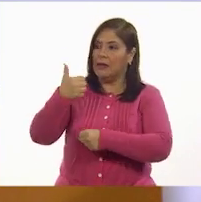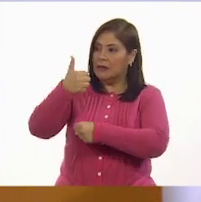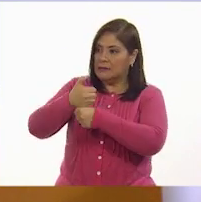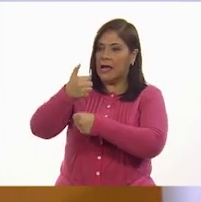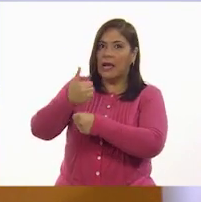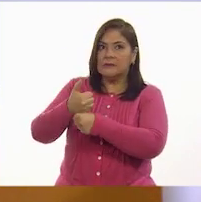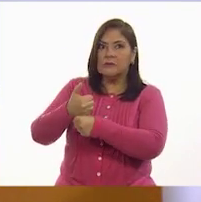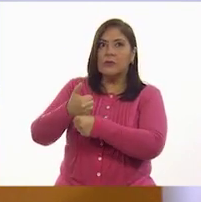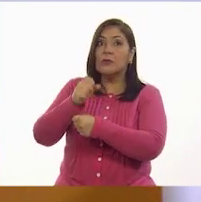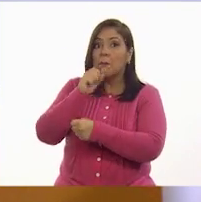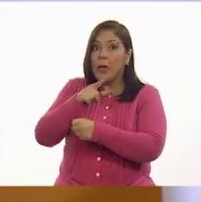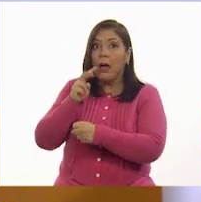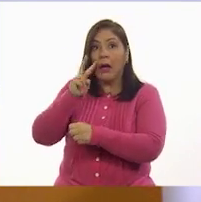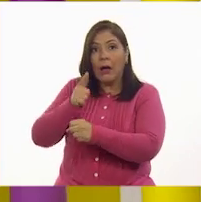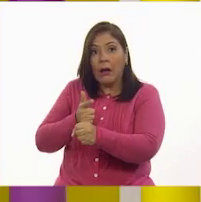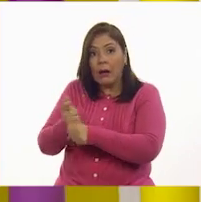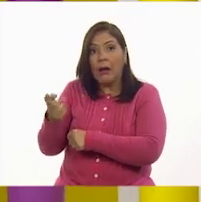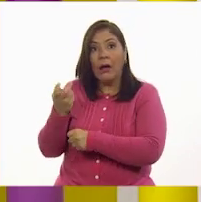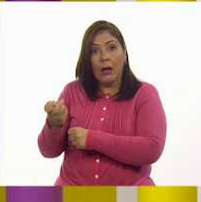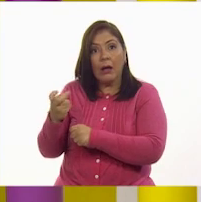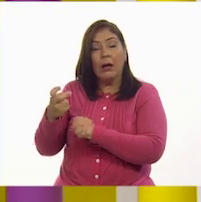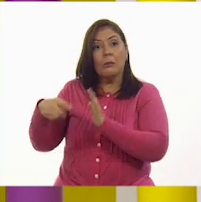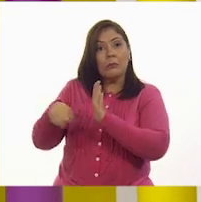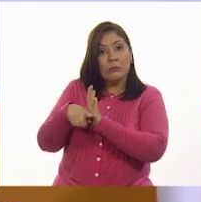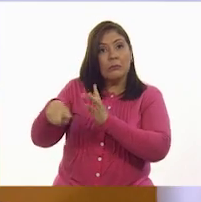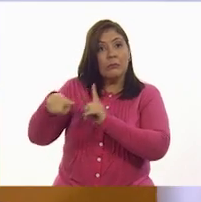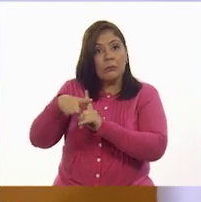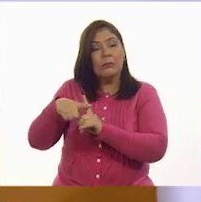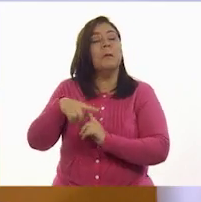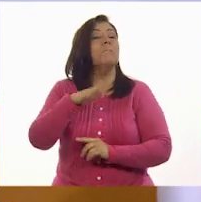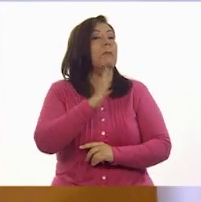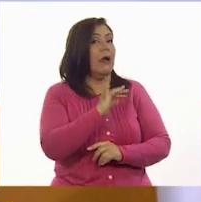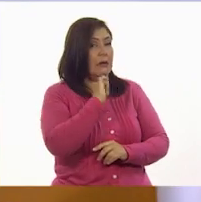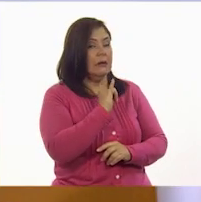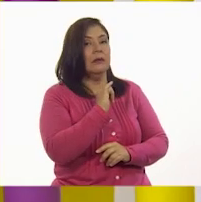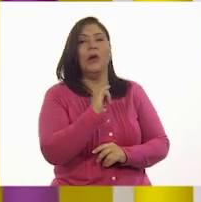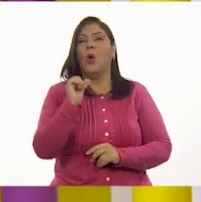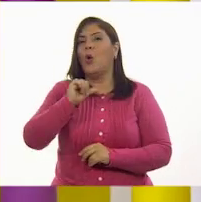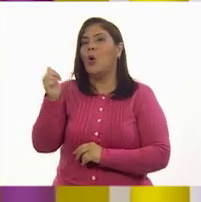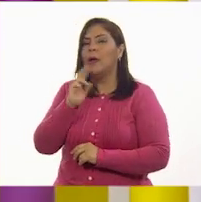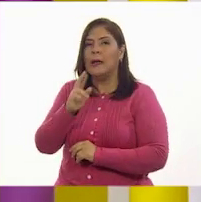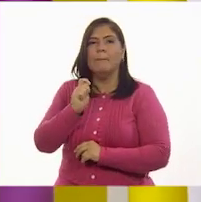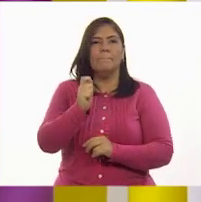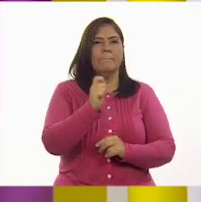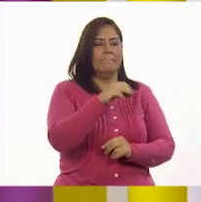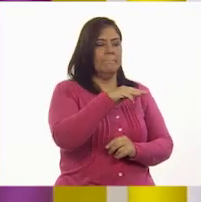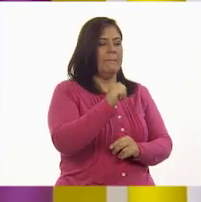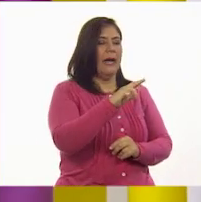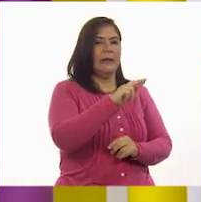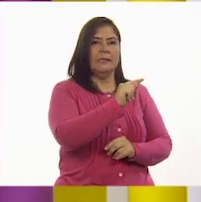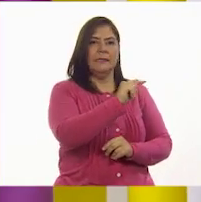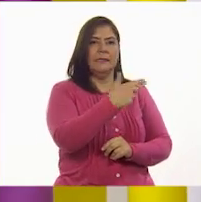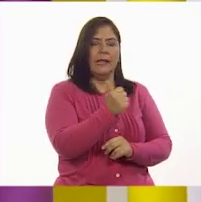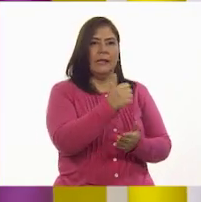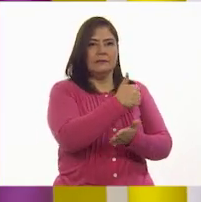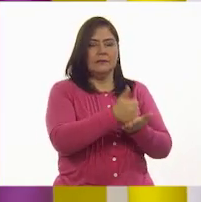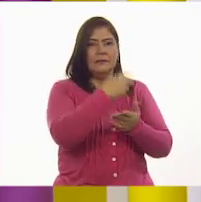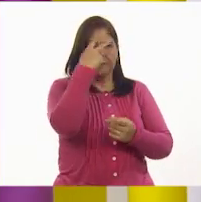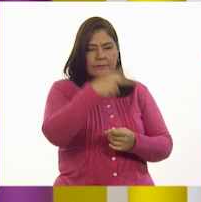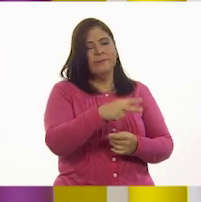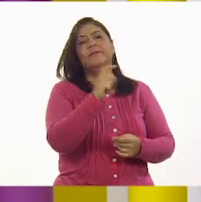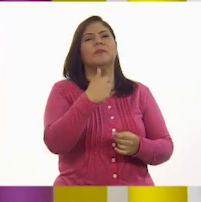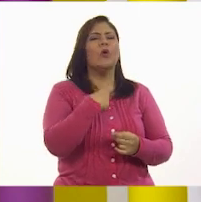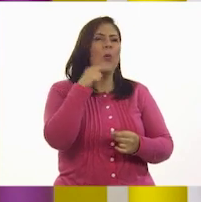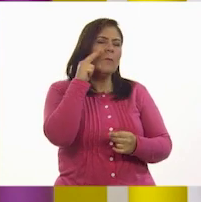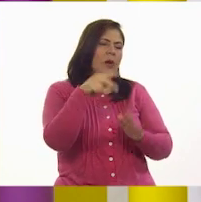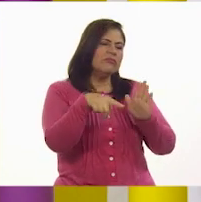estos símbolos? Parece que sí. ¿Alguna otra respuesta? Marta, de la Ciudad de México, dice, yo he visto los signos cuando mi